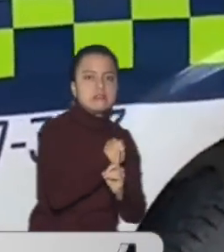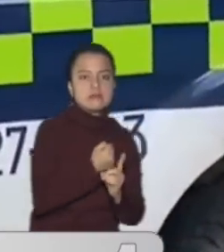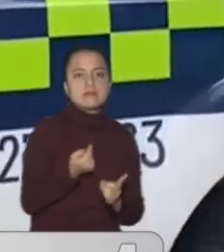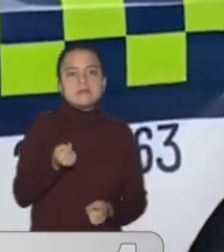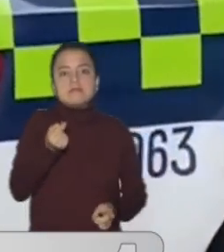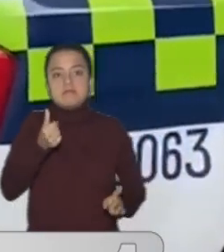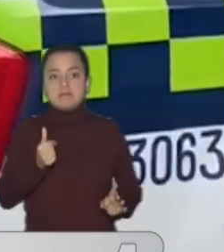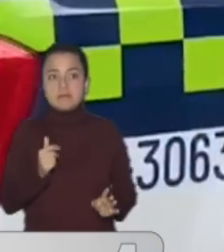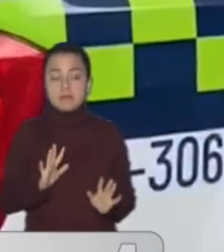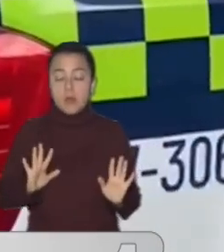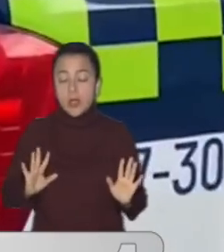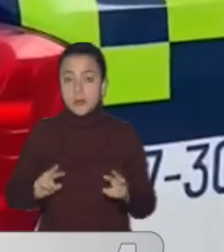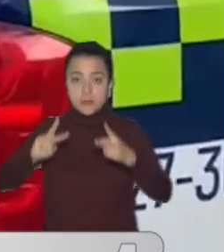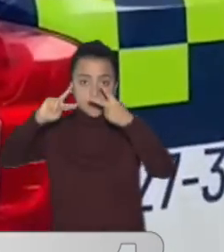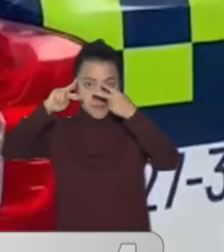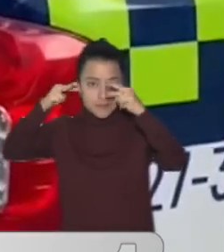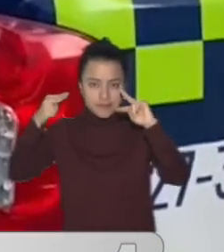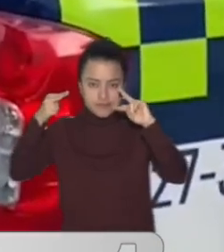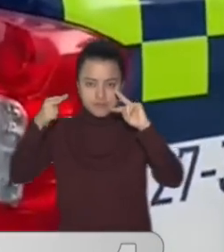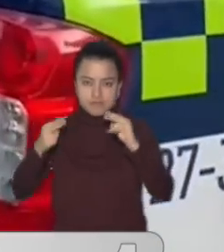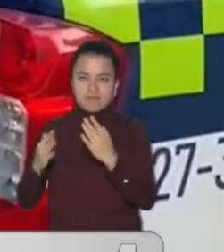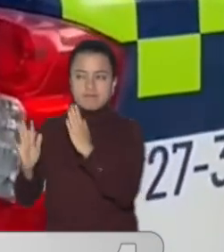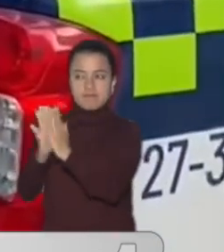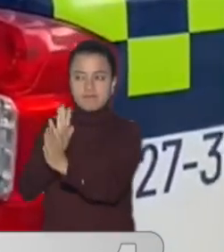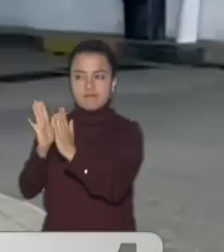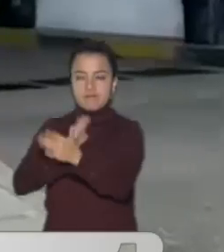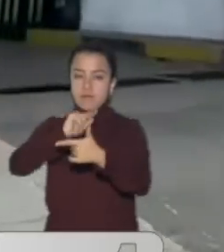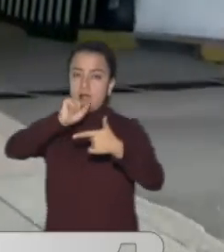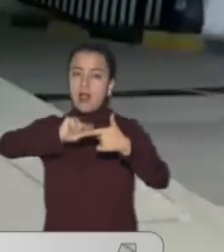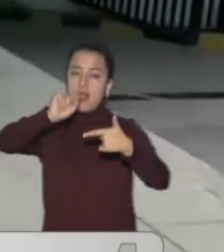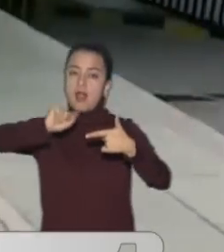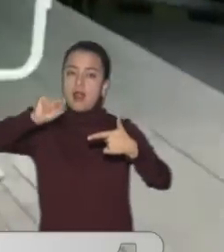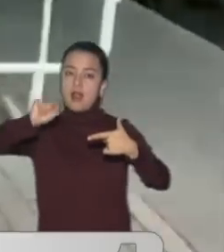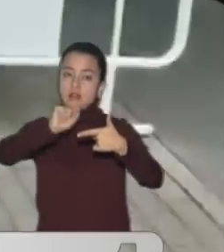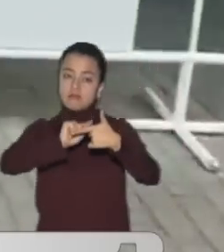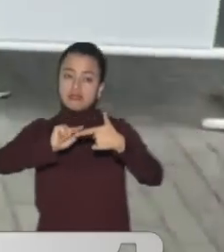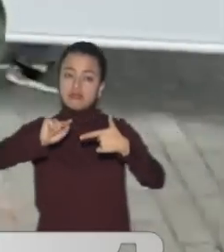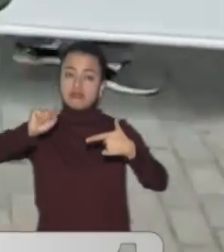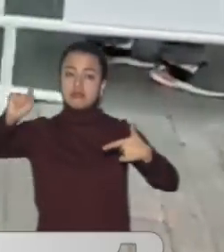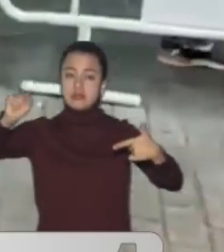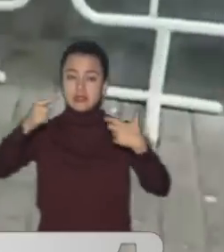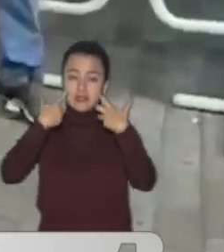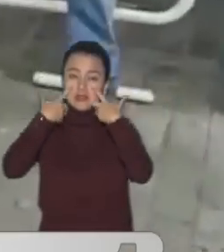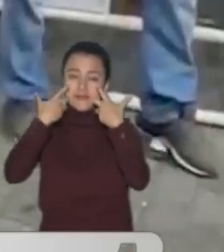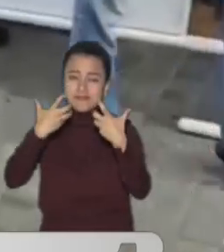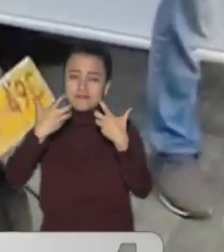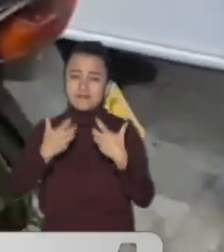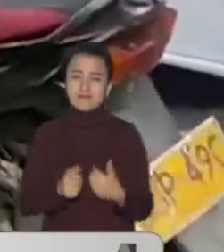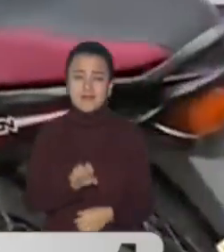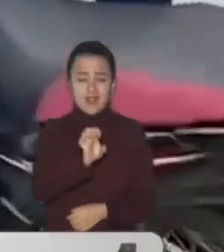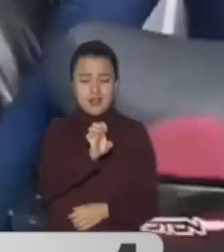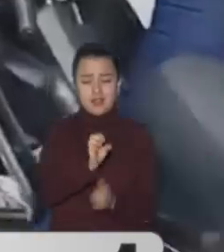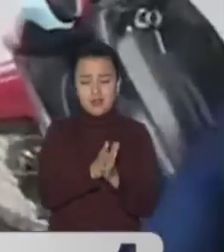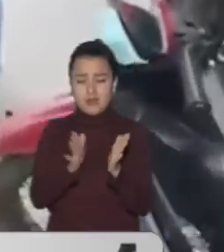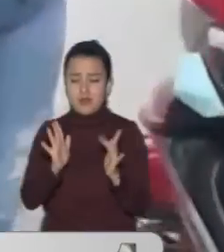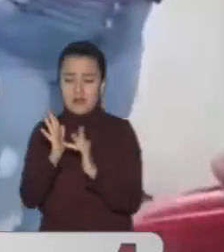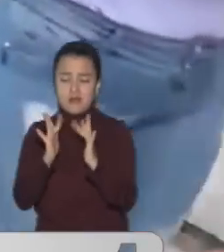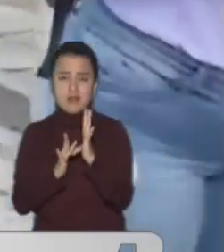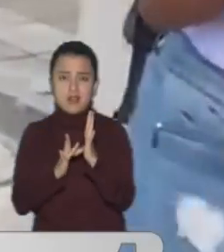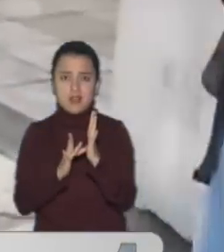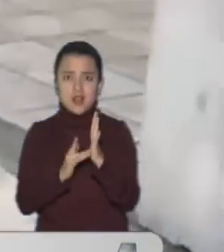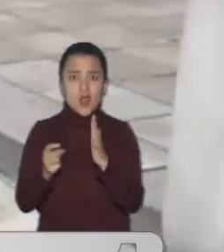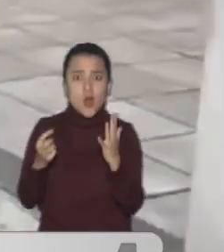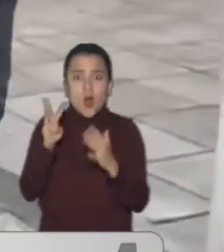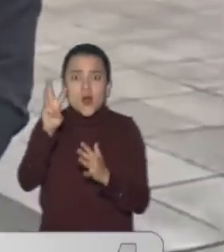que entrega Medicina Legal, las cifras de abuso a menores de edad son alarmantes. Entre enero y abril de este año se registraron en